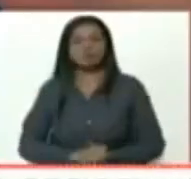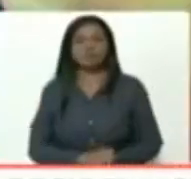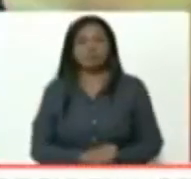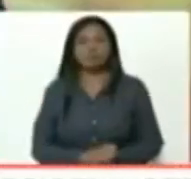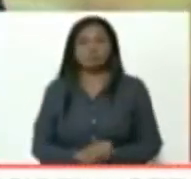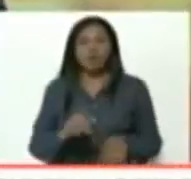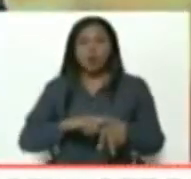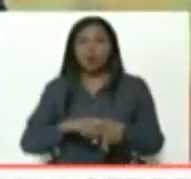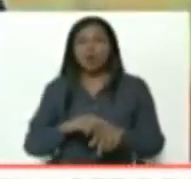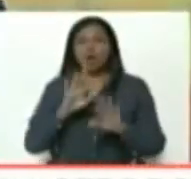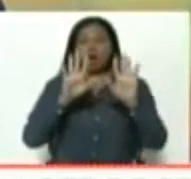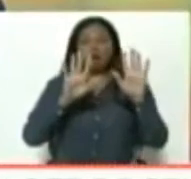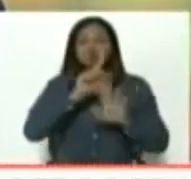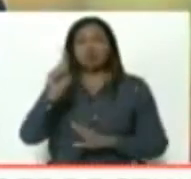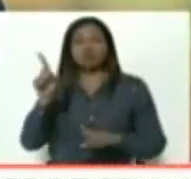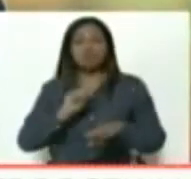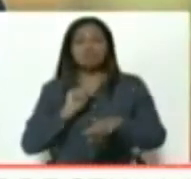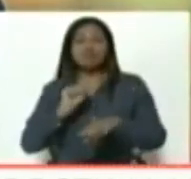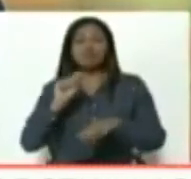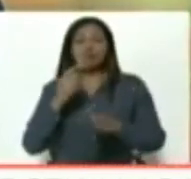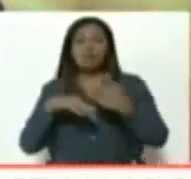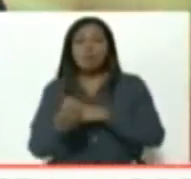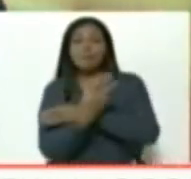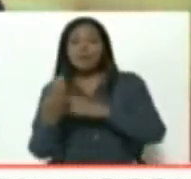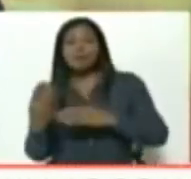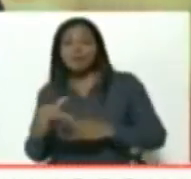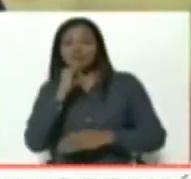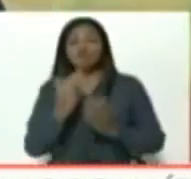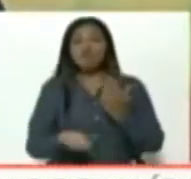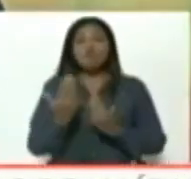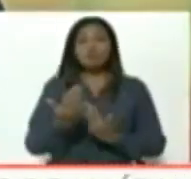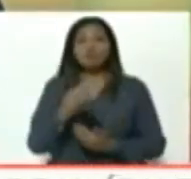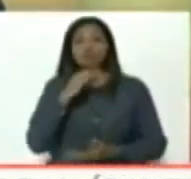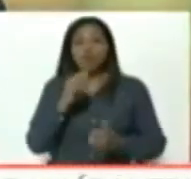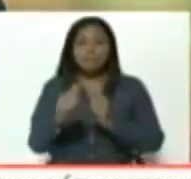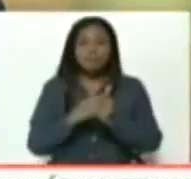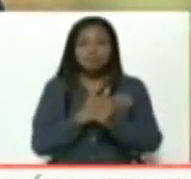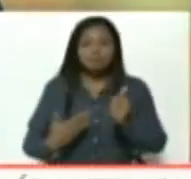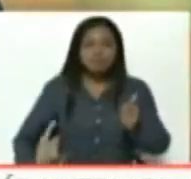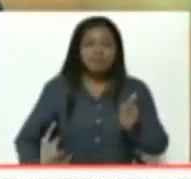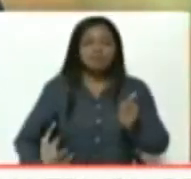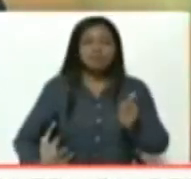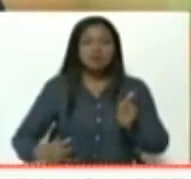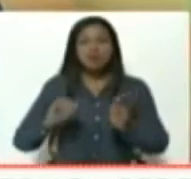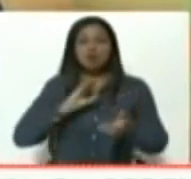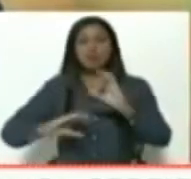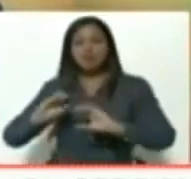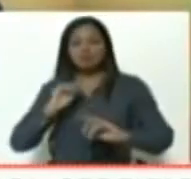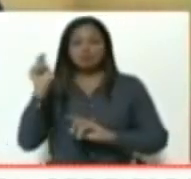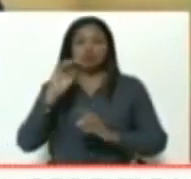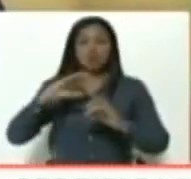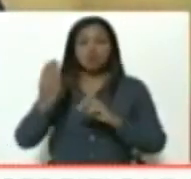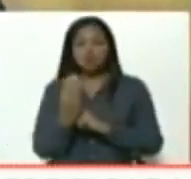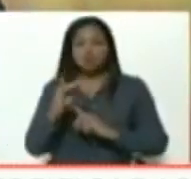Bien, a esta hora, 8:11 de la noche, nos vamos al Palacio de Miraflores con importantes declaraciones del vicepresidente sectorial de Comunicación, Turismo y